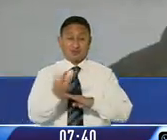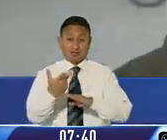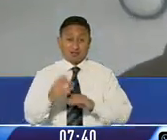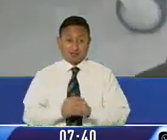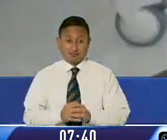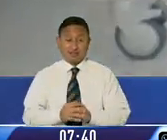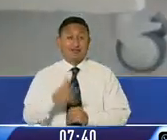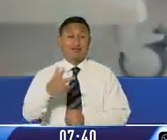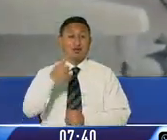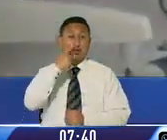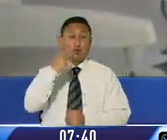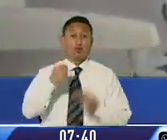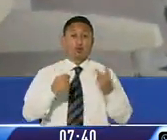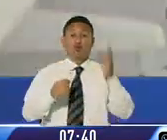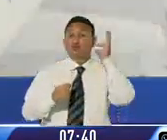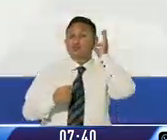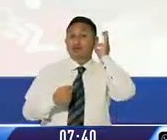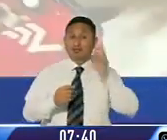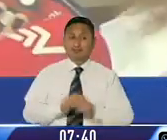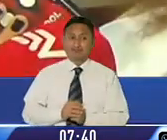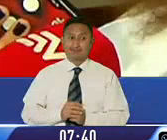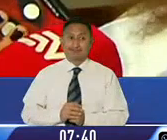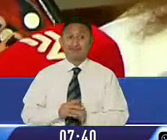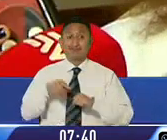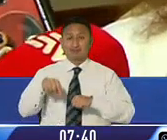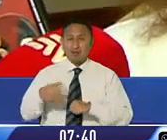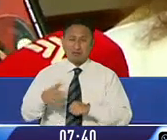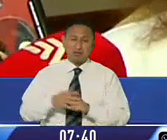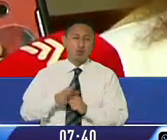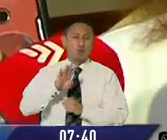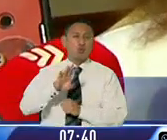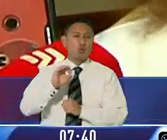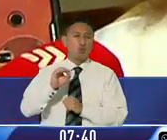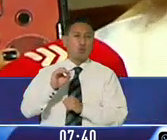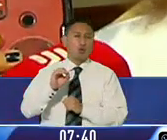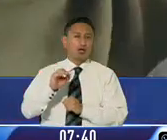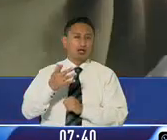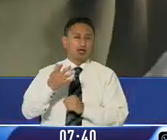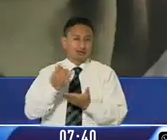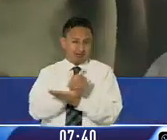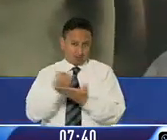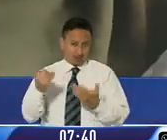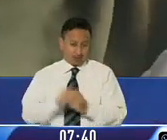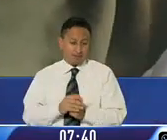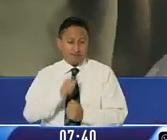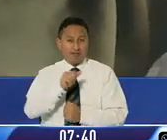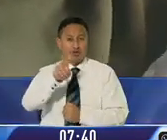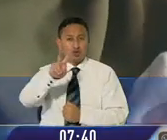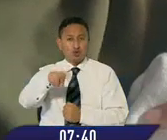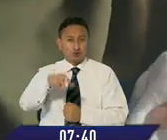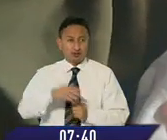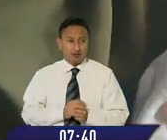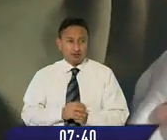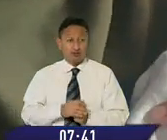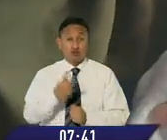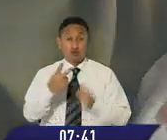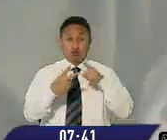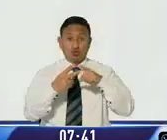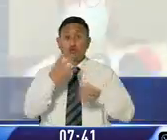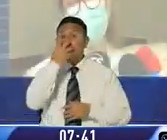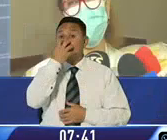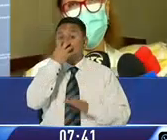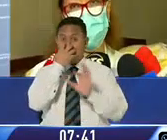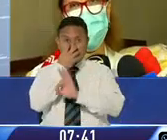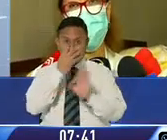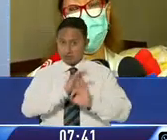y 2 niñas. Normalmente los niños nacen de 40 semanas, o sea, le faltaban 2 meses. Ya hay 2 que están sin oxígeno y